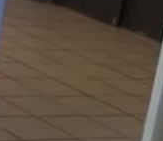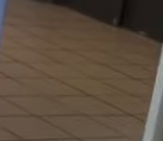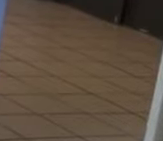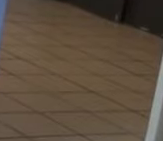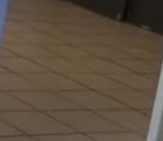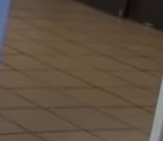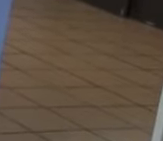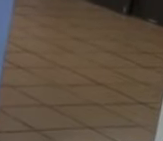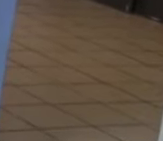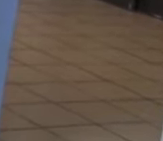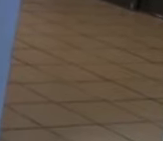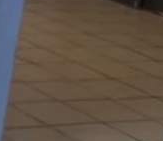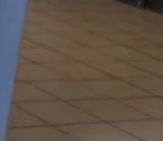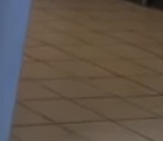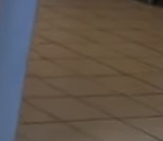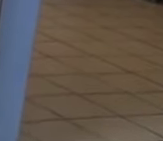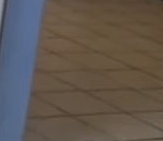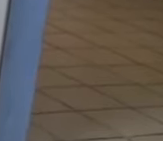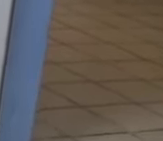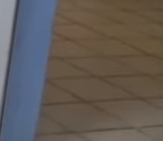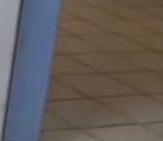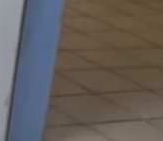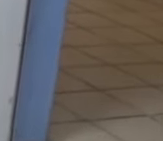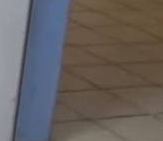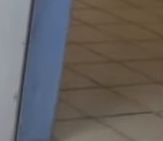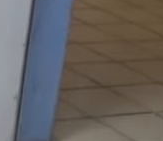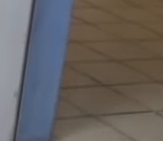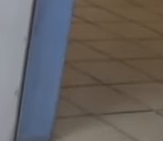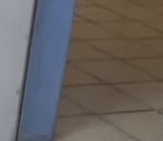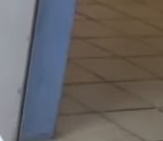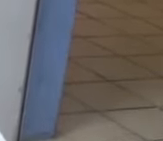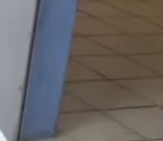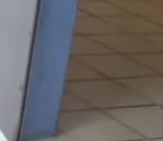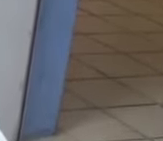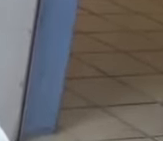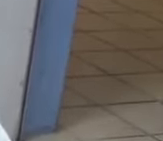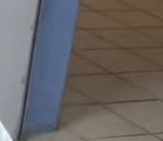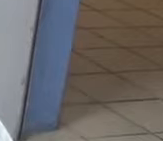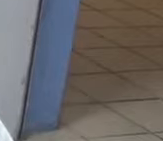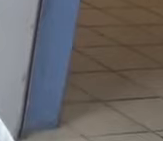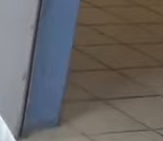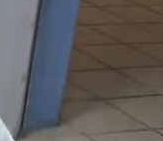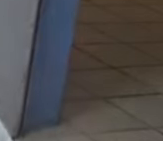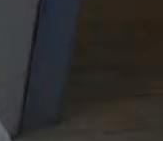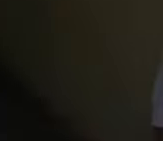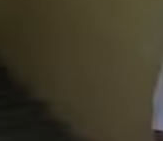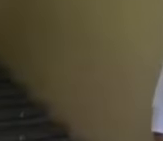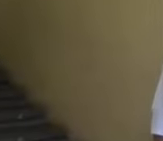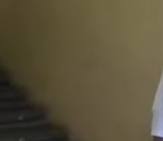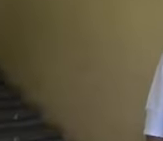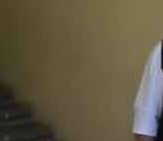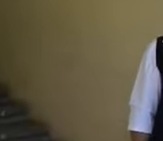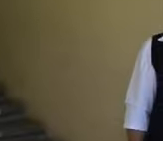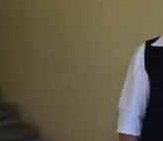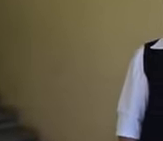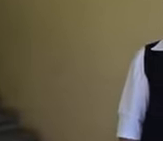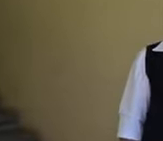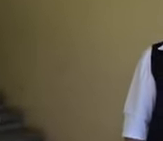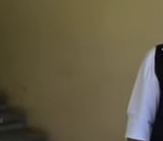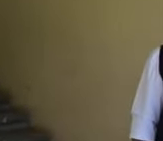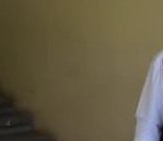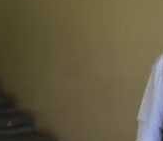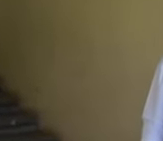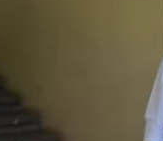trabajo en comunidad, ya no quieren regresar a la escuela. Entonces sí es urgente. ¿Ya quieres regresar a clase?